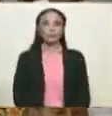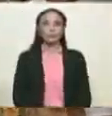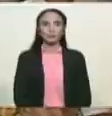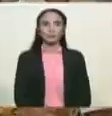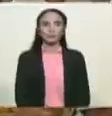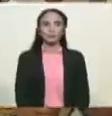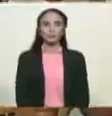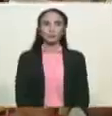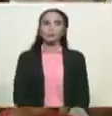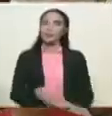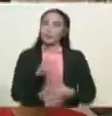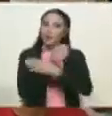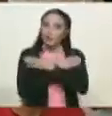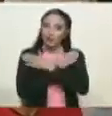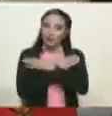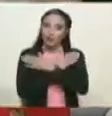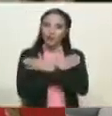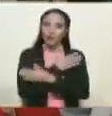Los felicito.